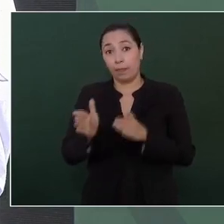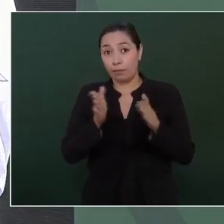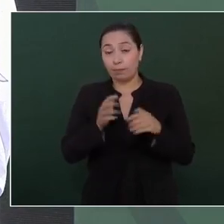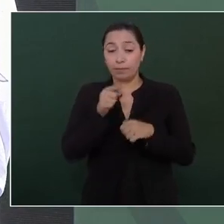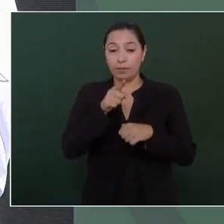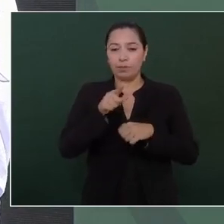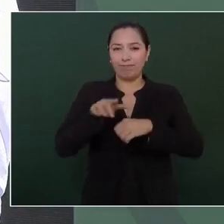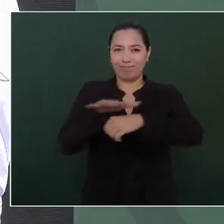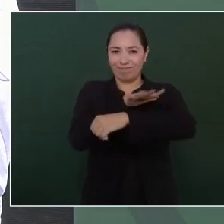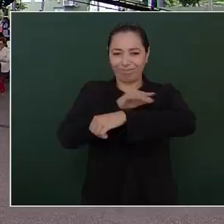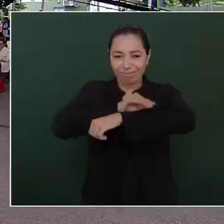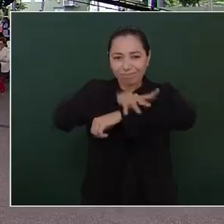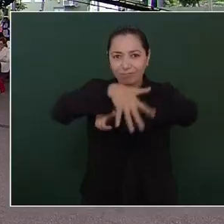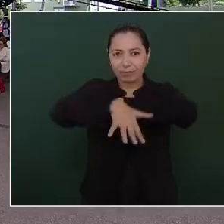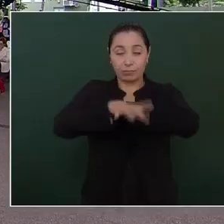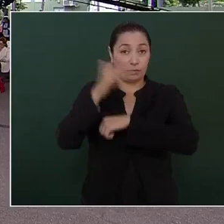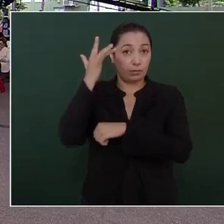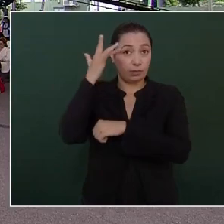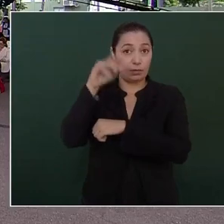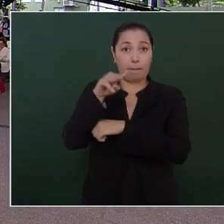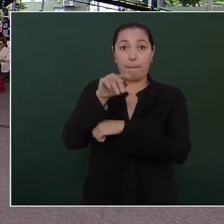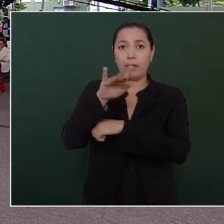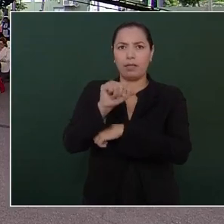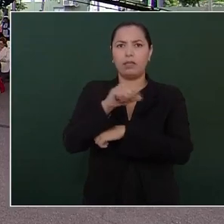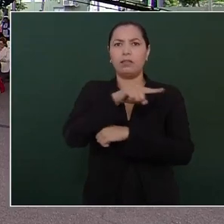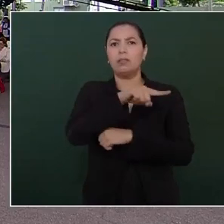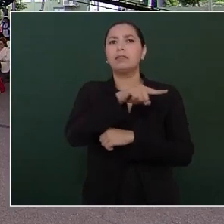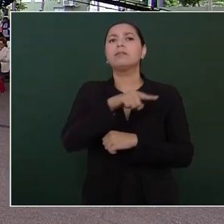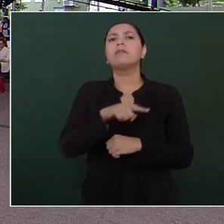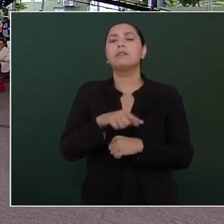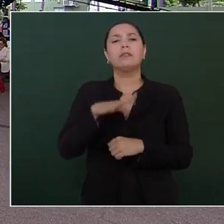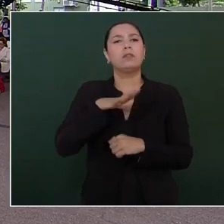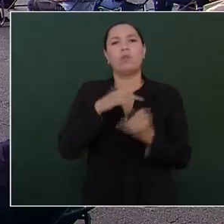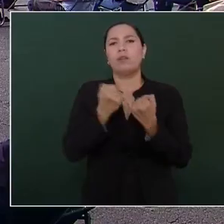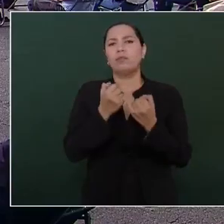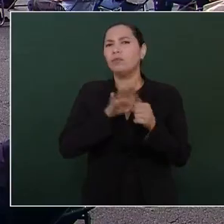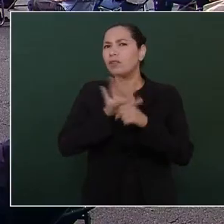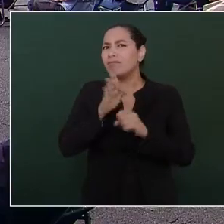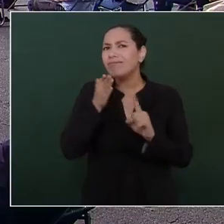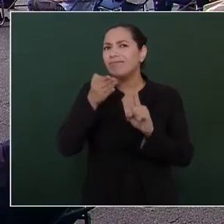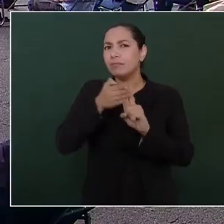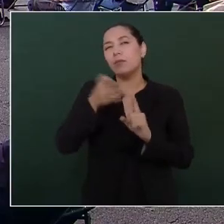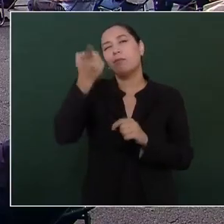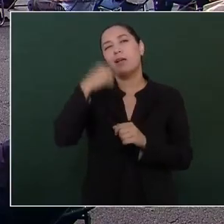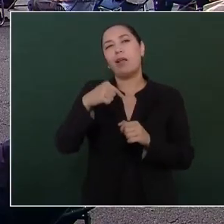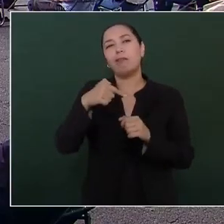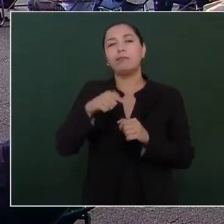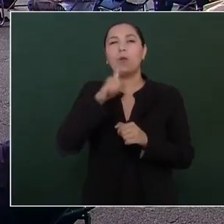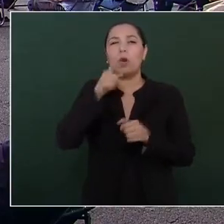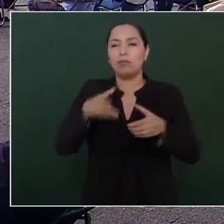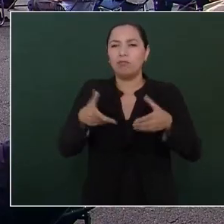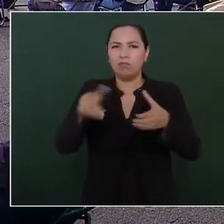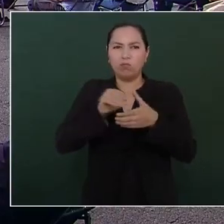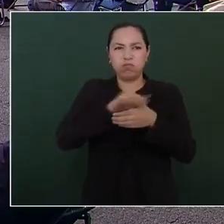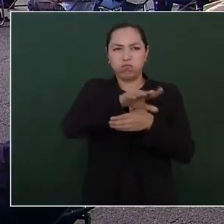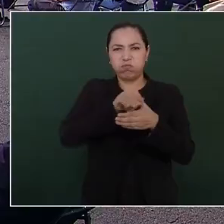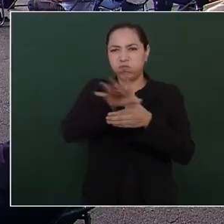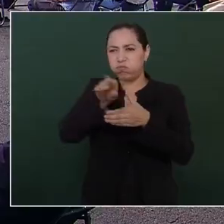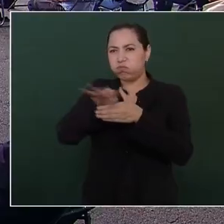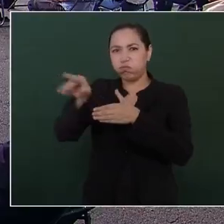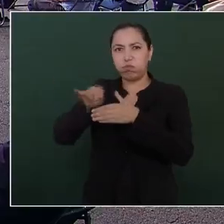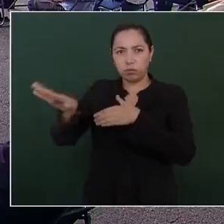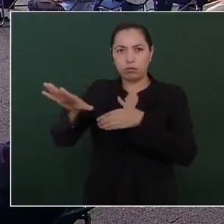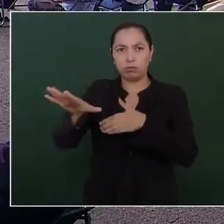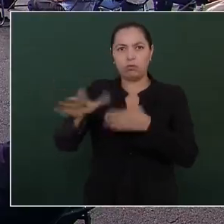de Santa María va a tener también el propósito de riego. Se están haciendo canales de